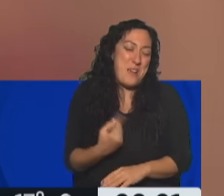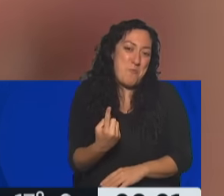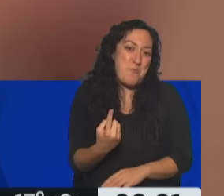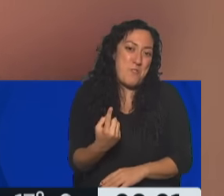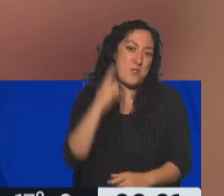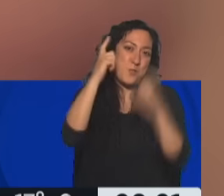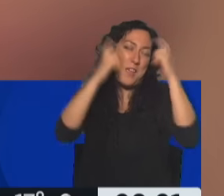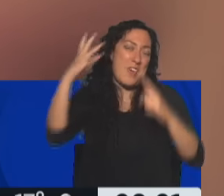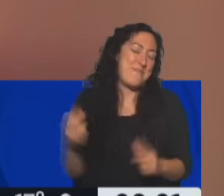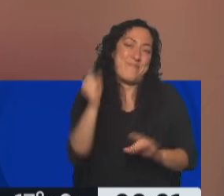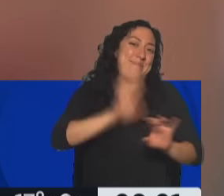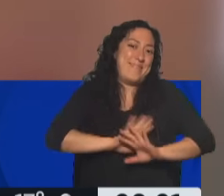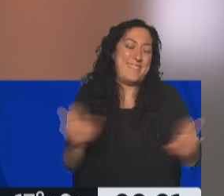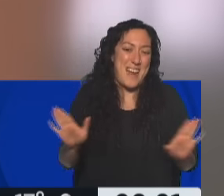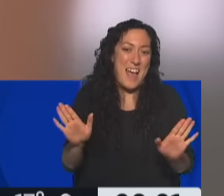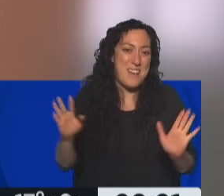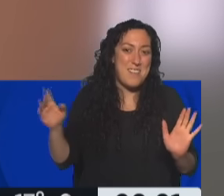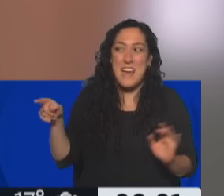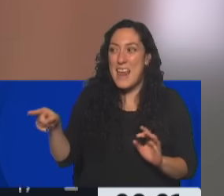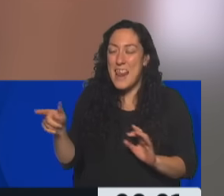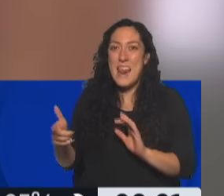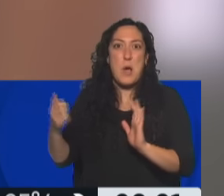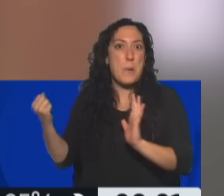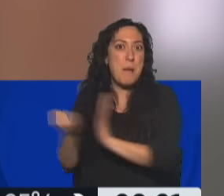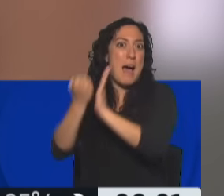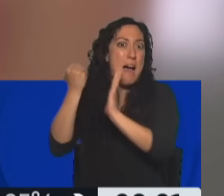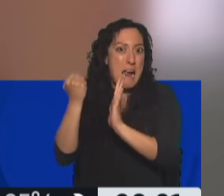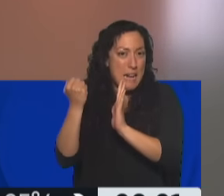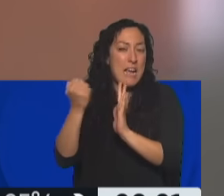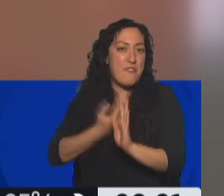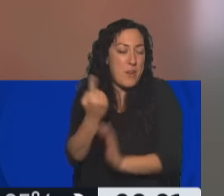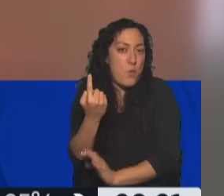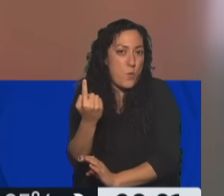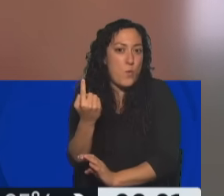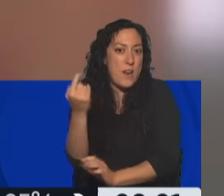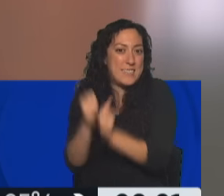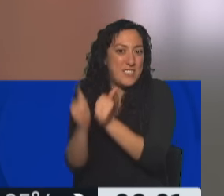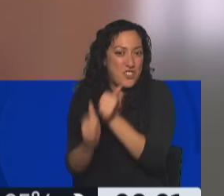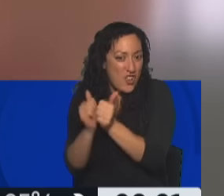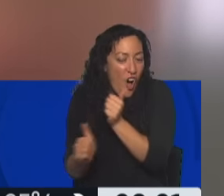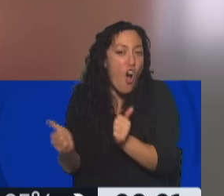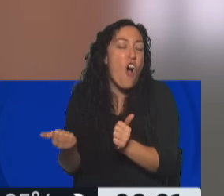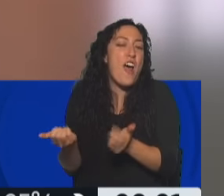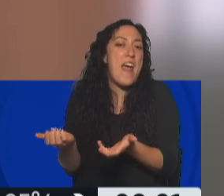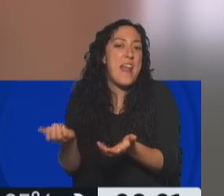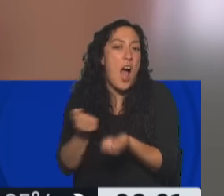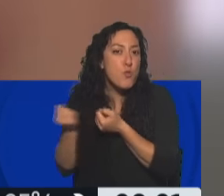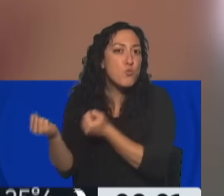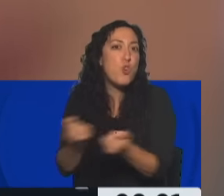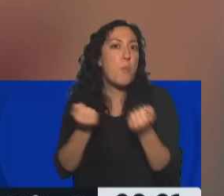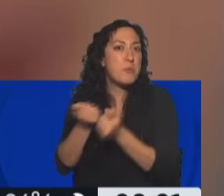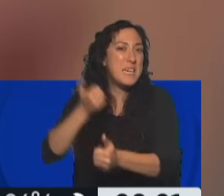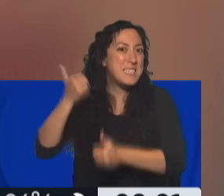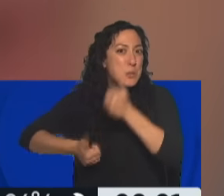un sueño realidad. La huella, el legado que dejó él en la Fórmula 1, en la historia del automovilismo en nuestro